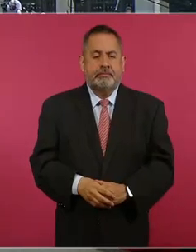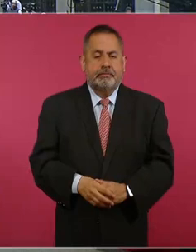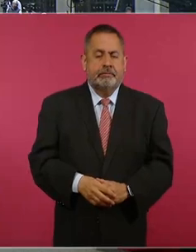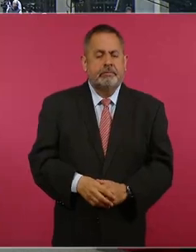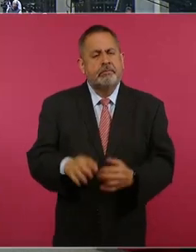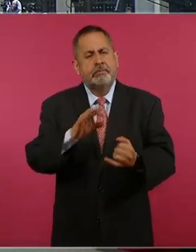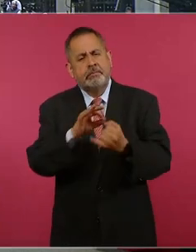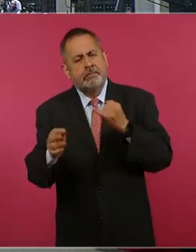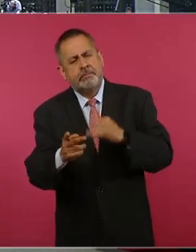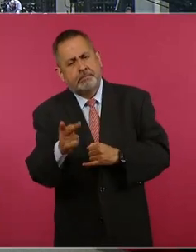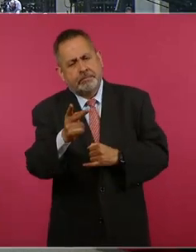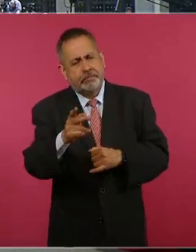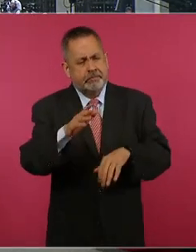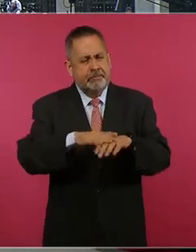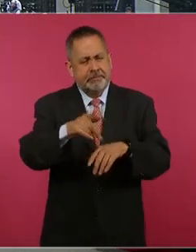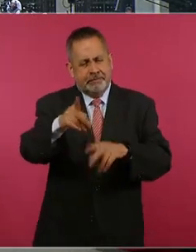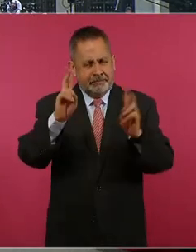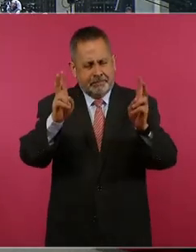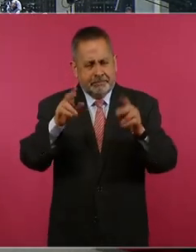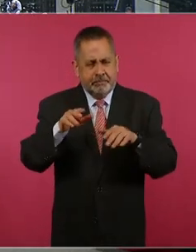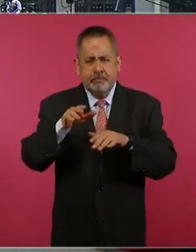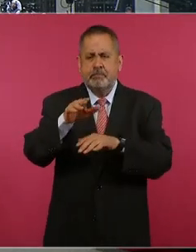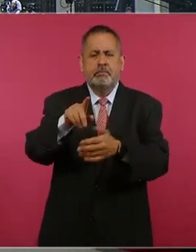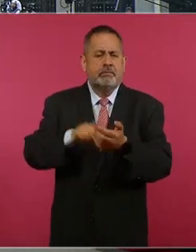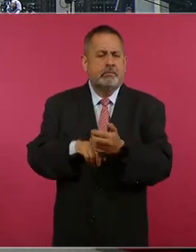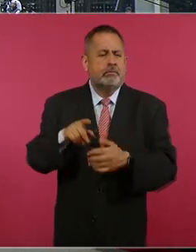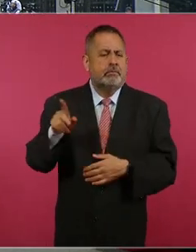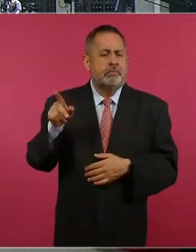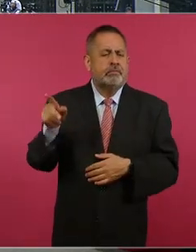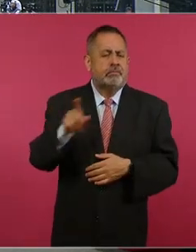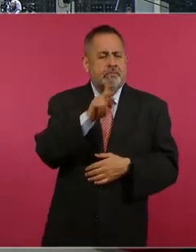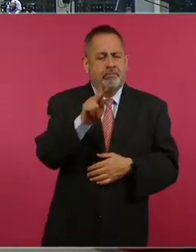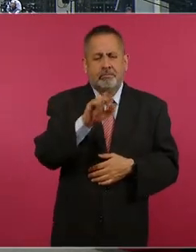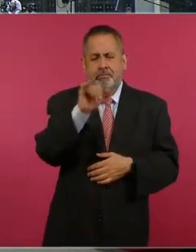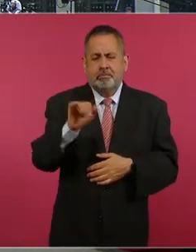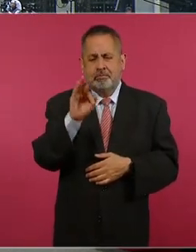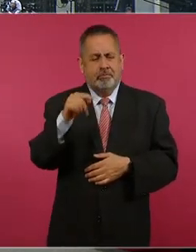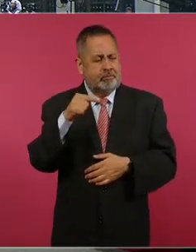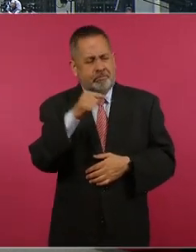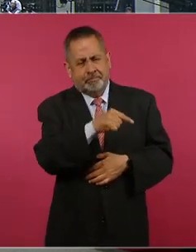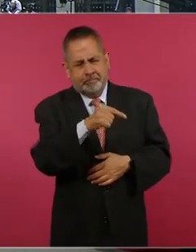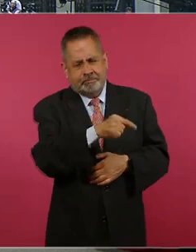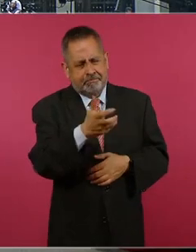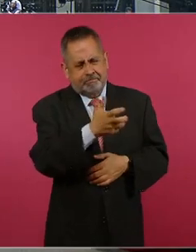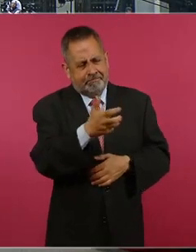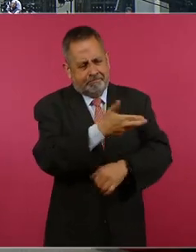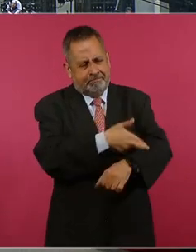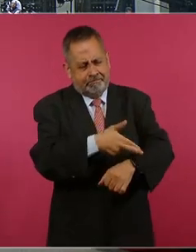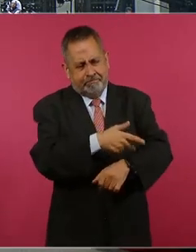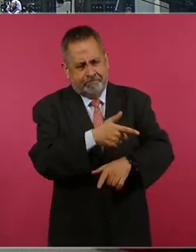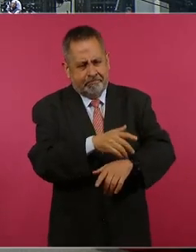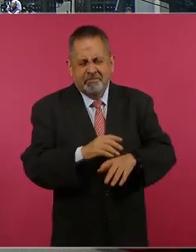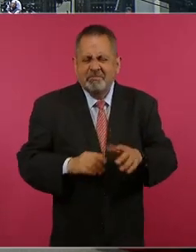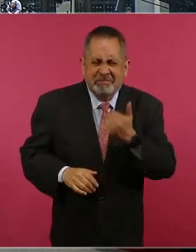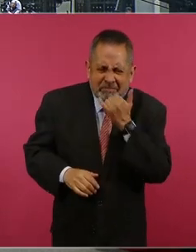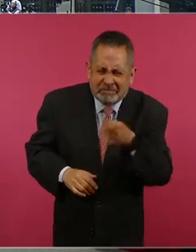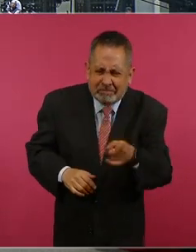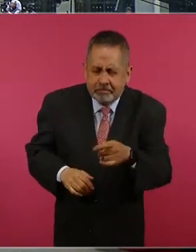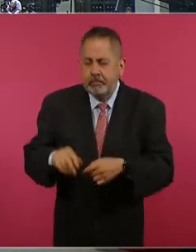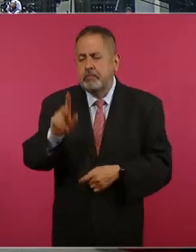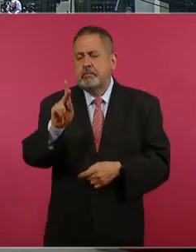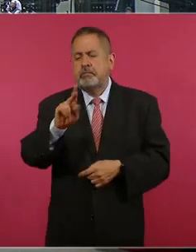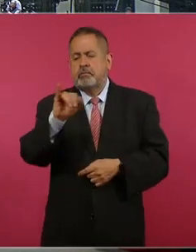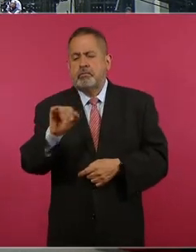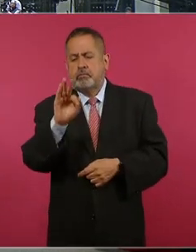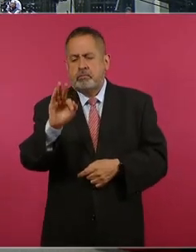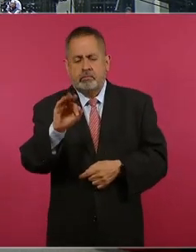preguntarle, hablaba ya usted del tema de lo que tiene que ver con el Poder Judicial y algunas de las acciones que se han tenido. Hablaba del Poder Judicial